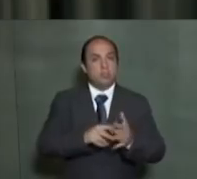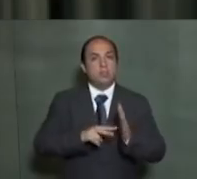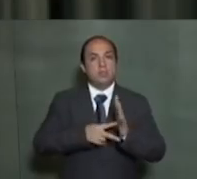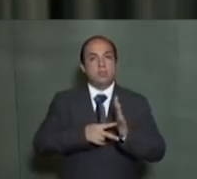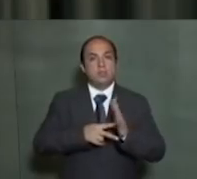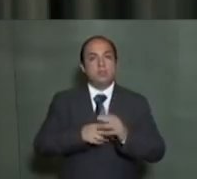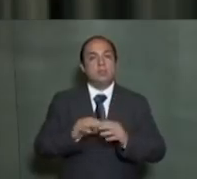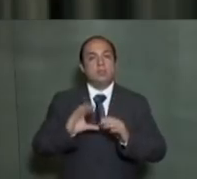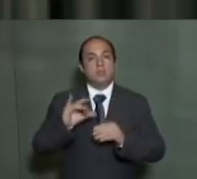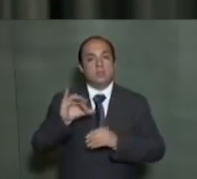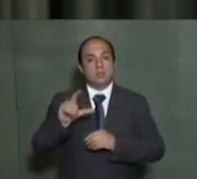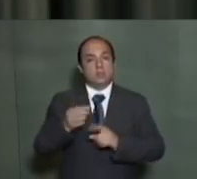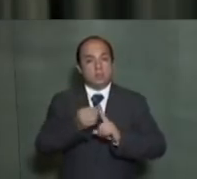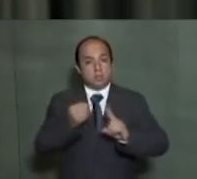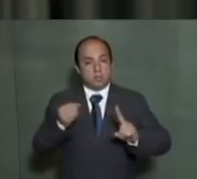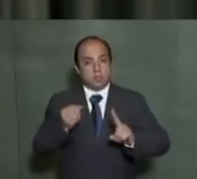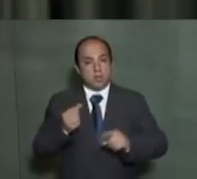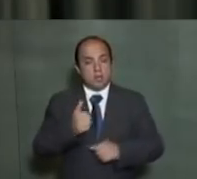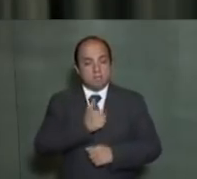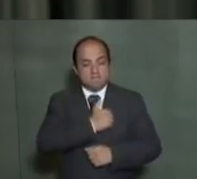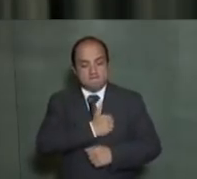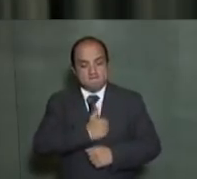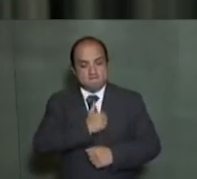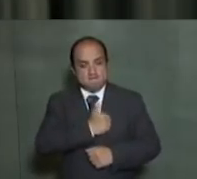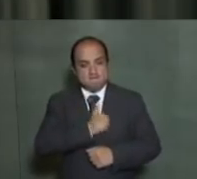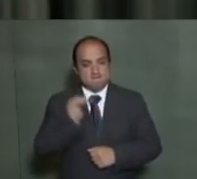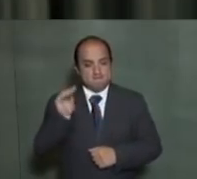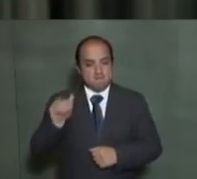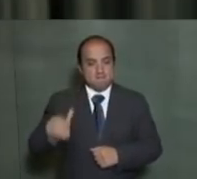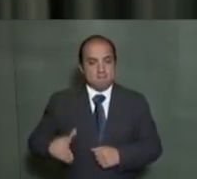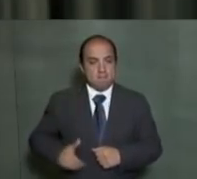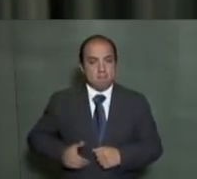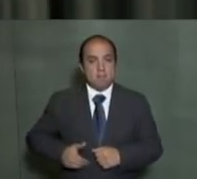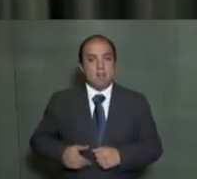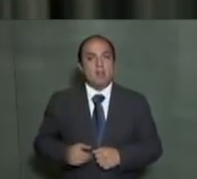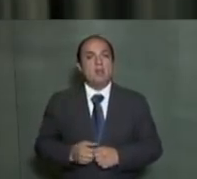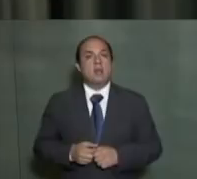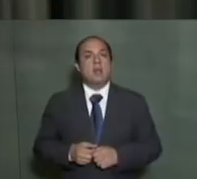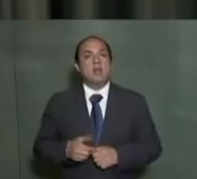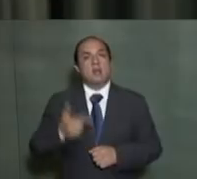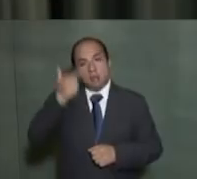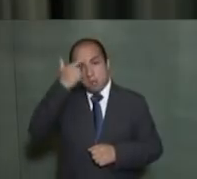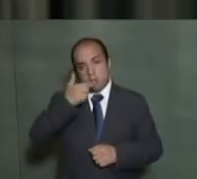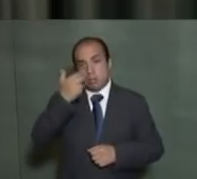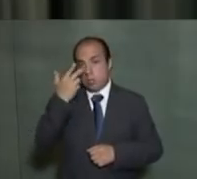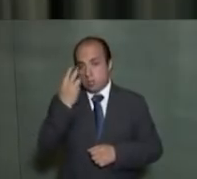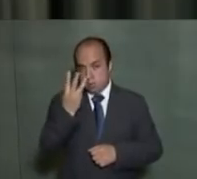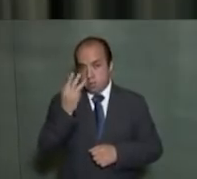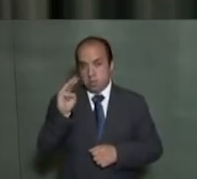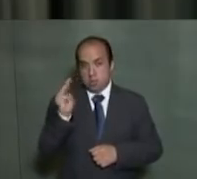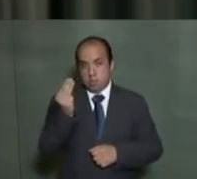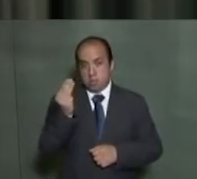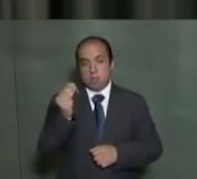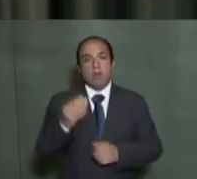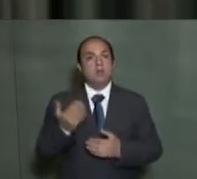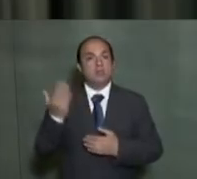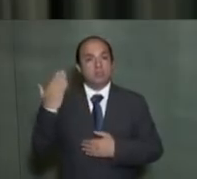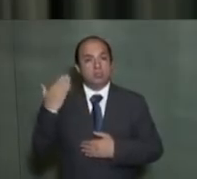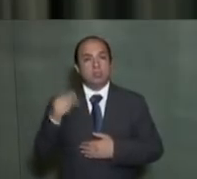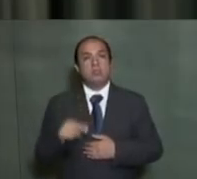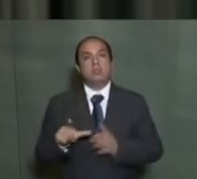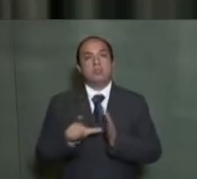ante los lamentables hechos ocurridos la noche del 3 de mayo en la línea 12 del metro.